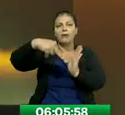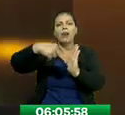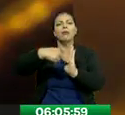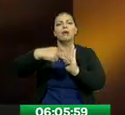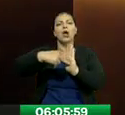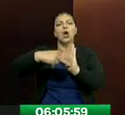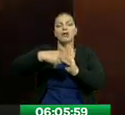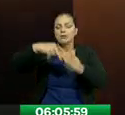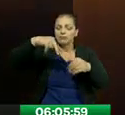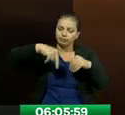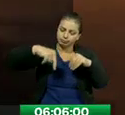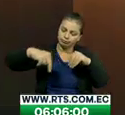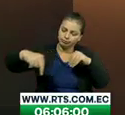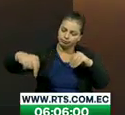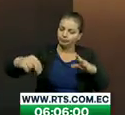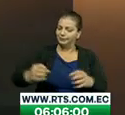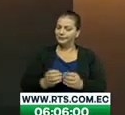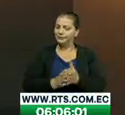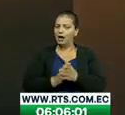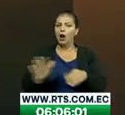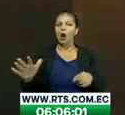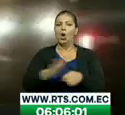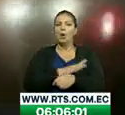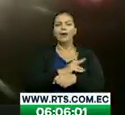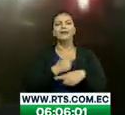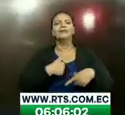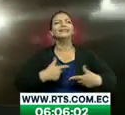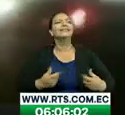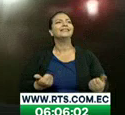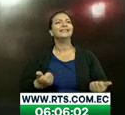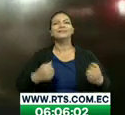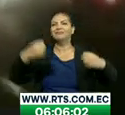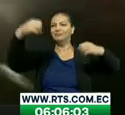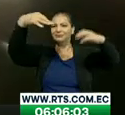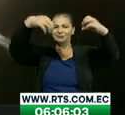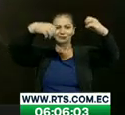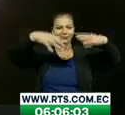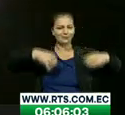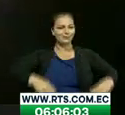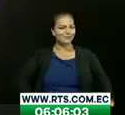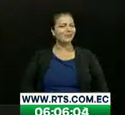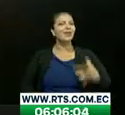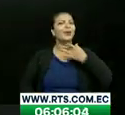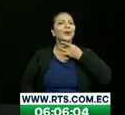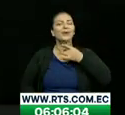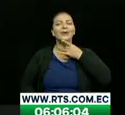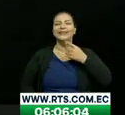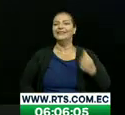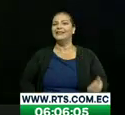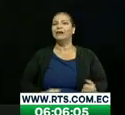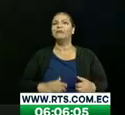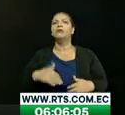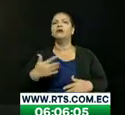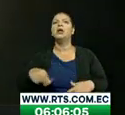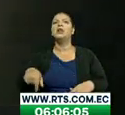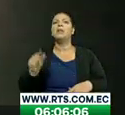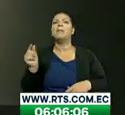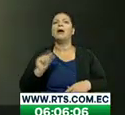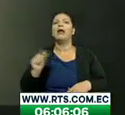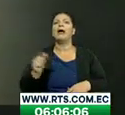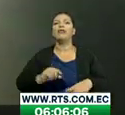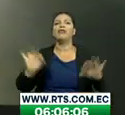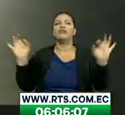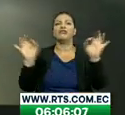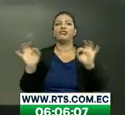querido profesor, si me puede ayudar con unos segunditos. Lo que dice Mayra es importantísimo porque la gente no hace revisiones periódicas ni en